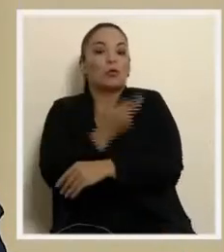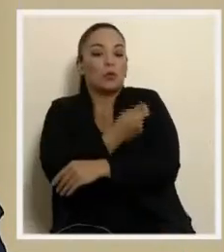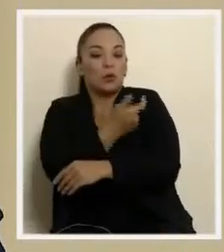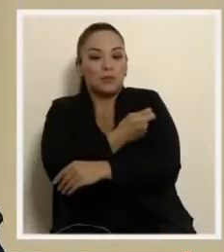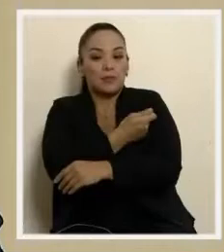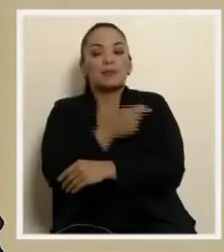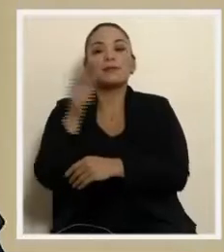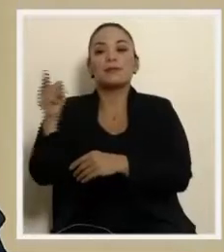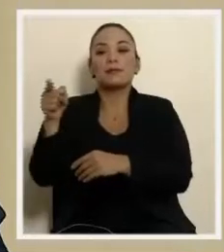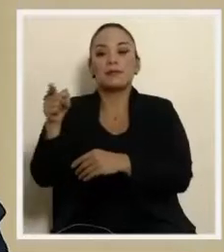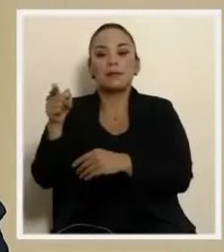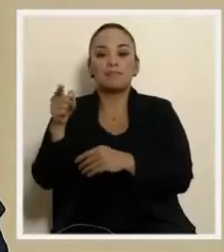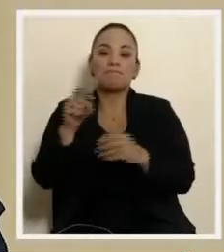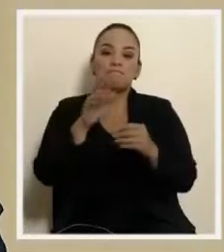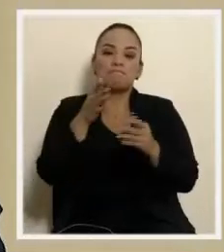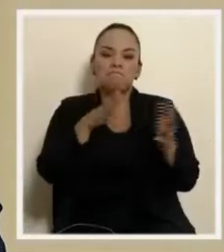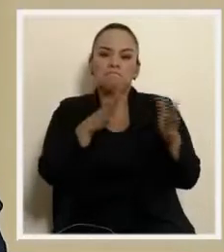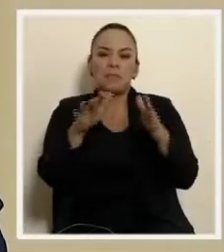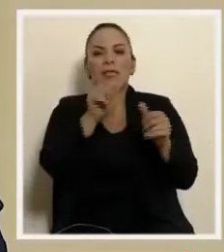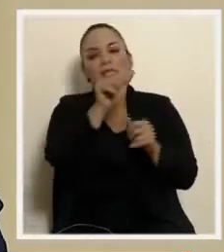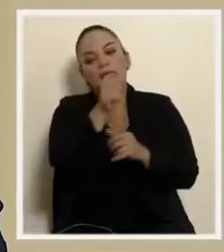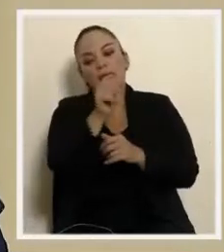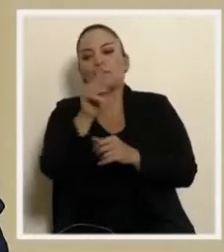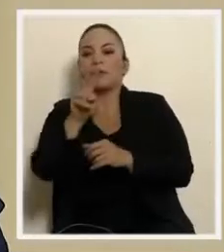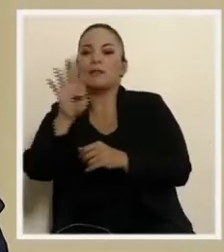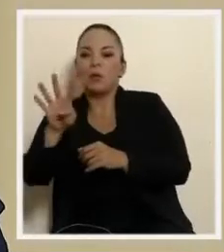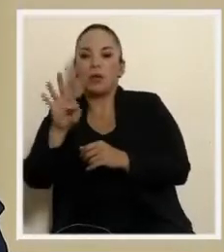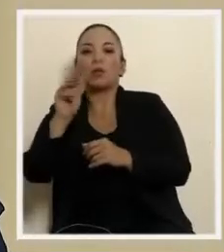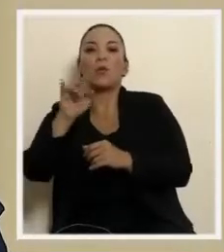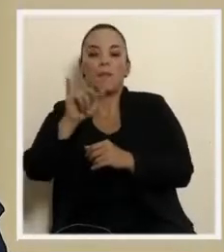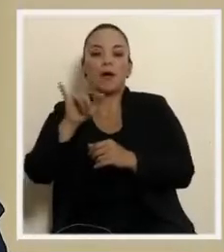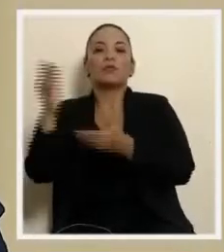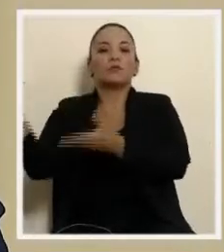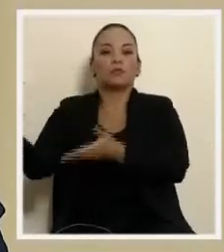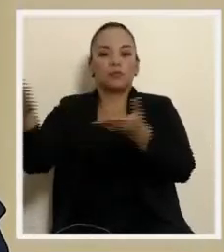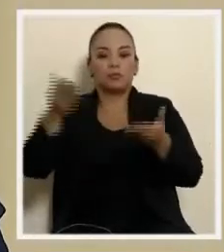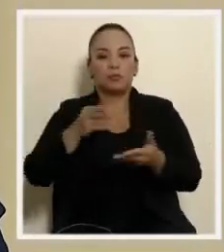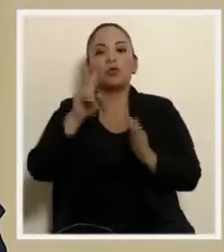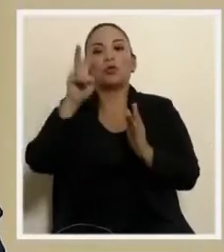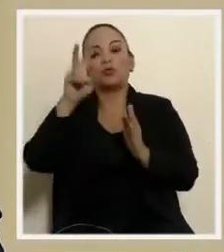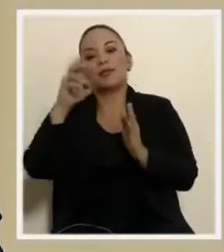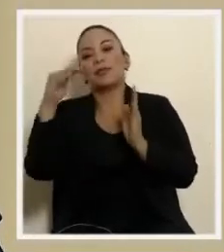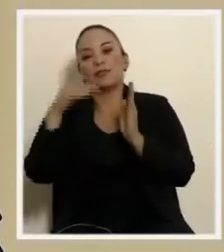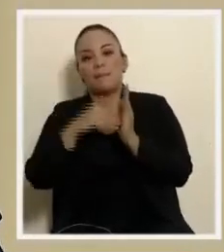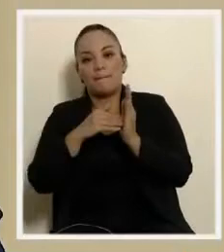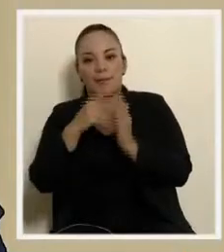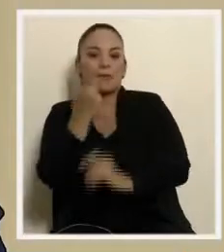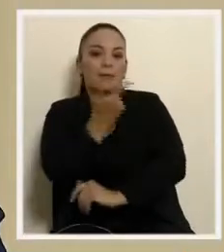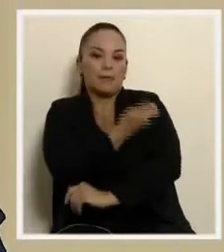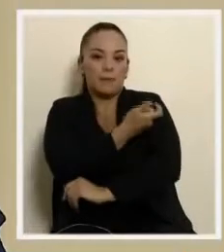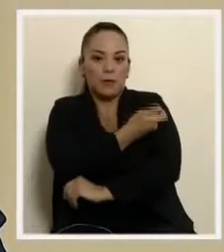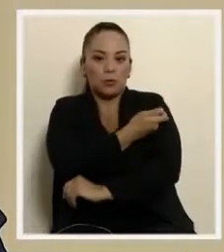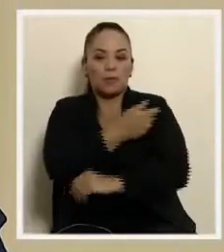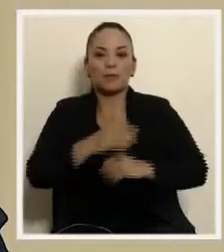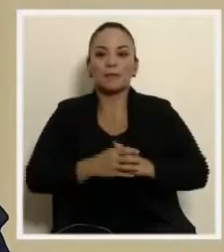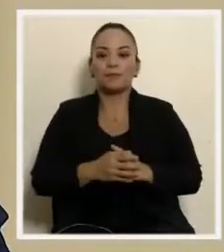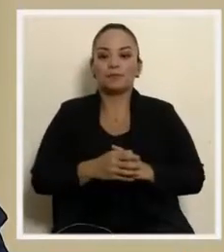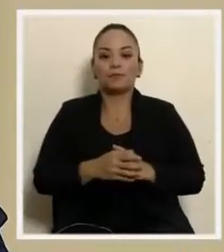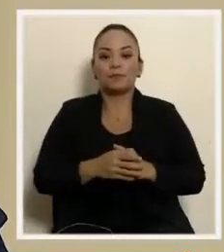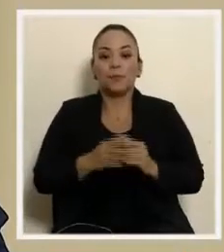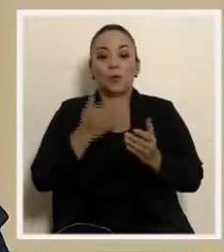momento previstas entre el 10 y el 24 de mayo para ingresar las 200,000 dosis aproximadamente. Con